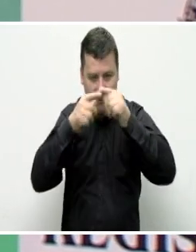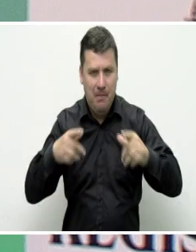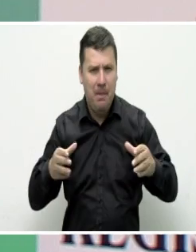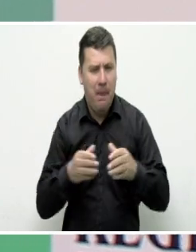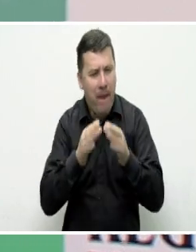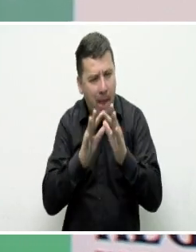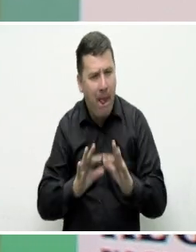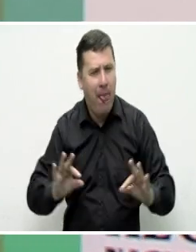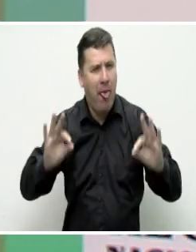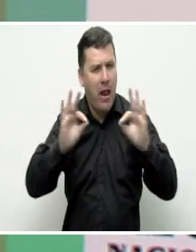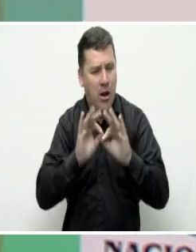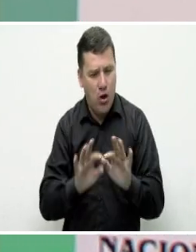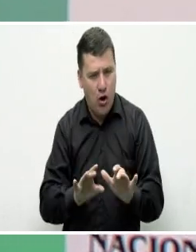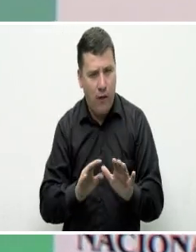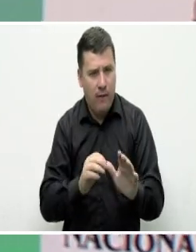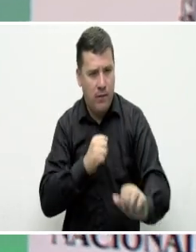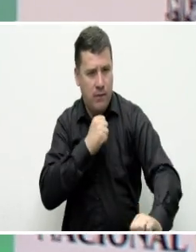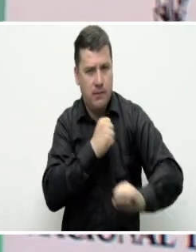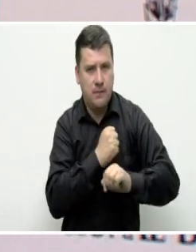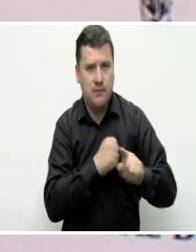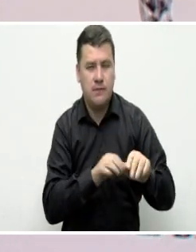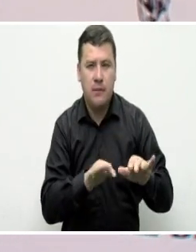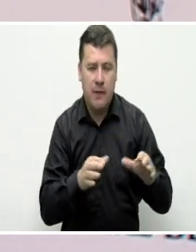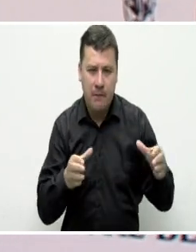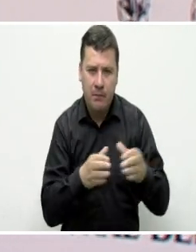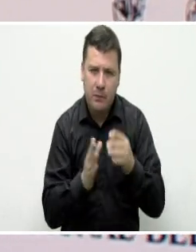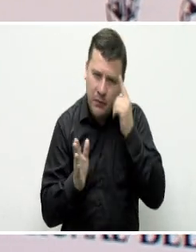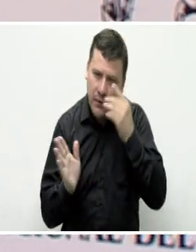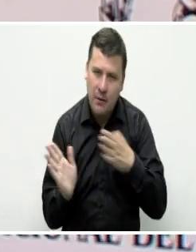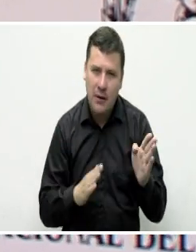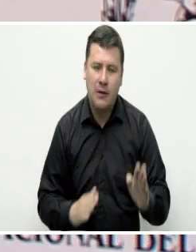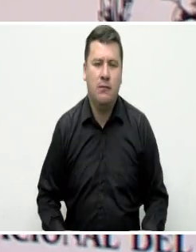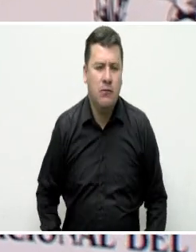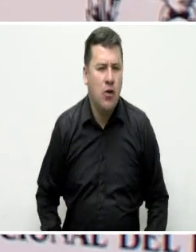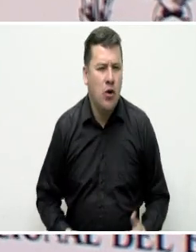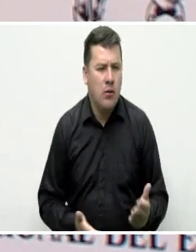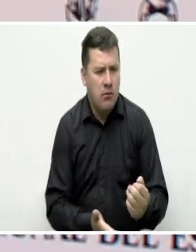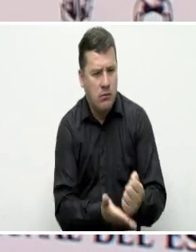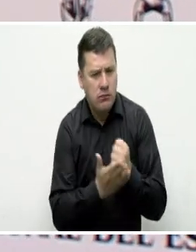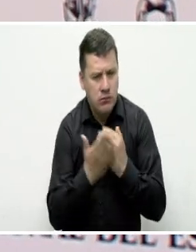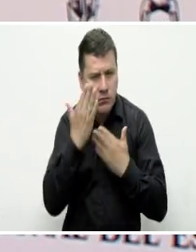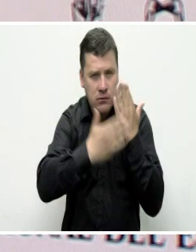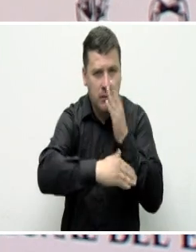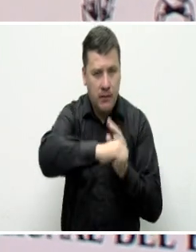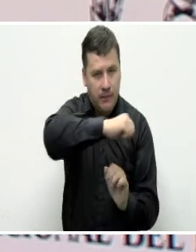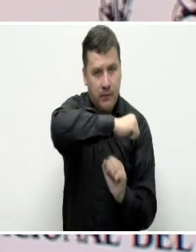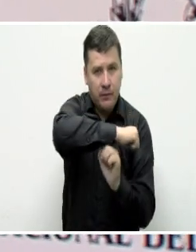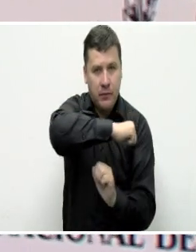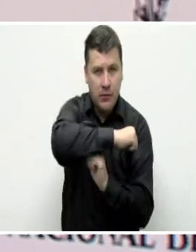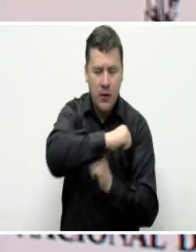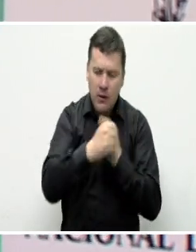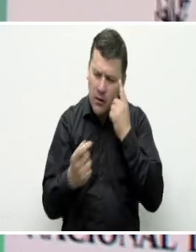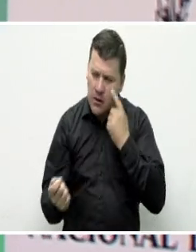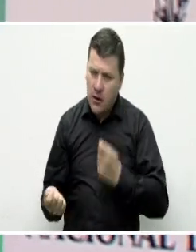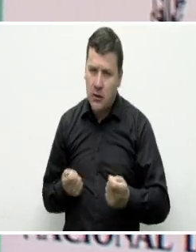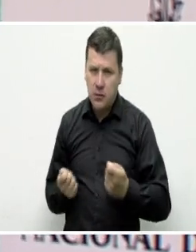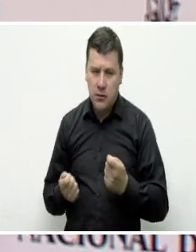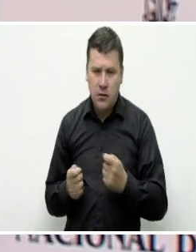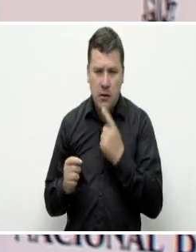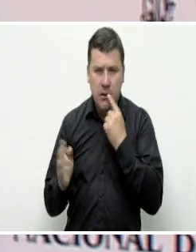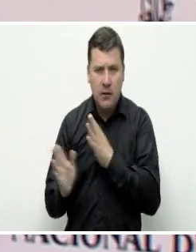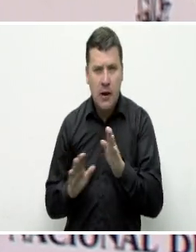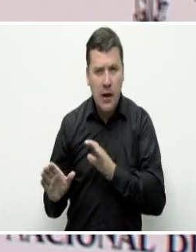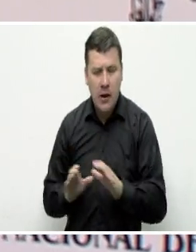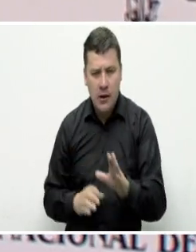muy importante una oficina de soporte, la oficina de planeación, donde nos ayudan a estructurar desde los planes estratégicos, los planes